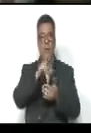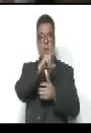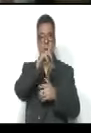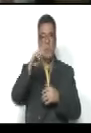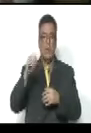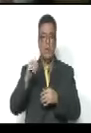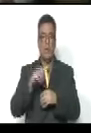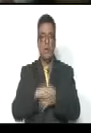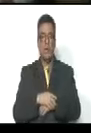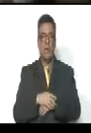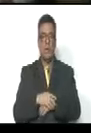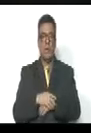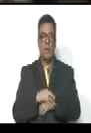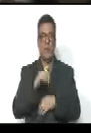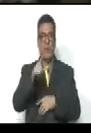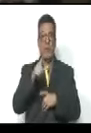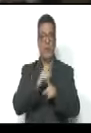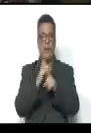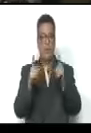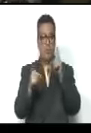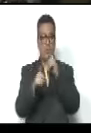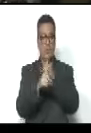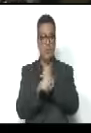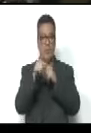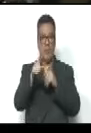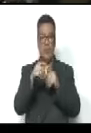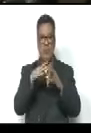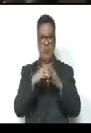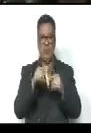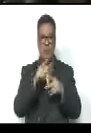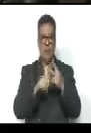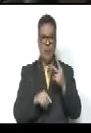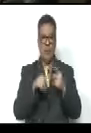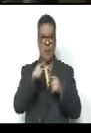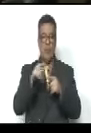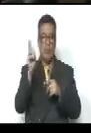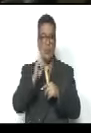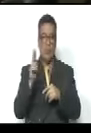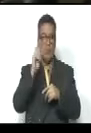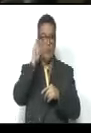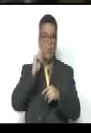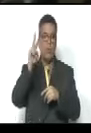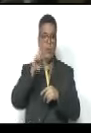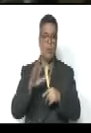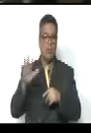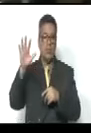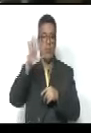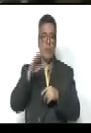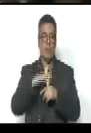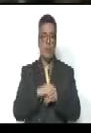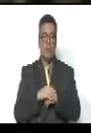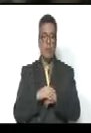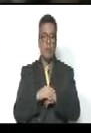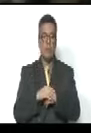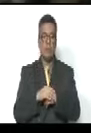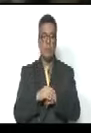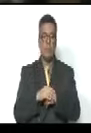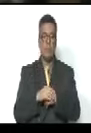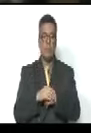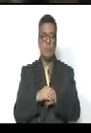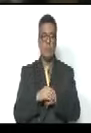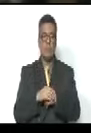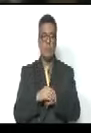2024-2030, donde debe cambiar sustancialmente la situación de la República Bolivariana de Venezuela, y en